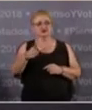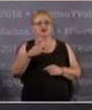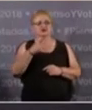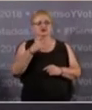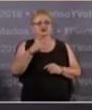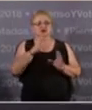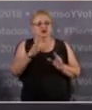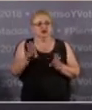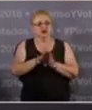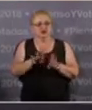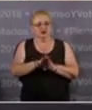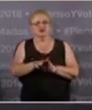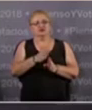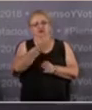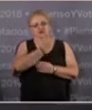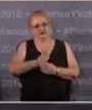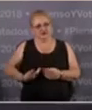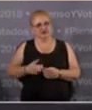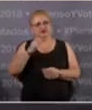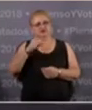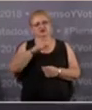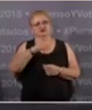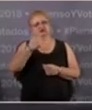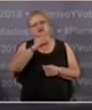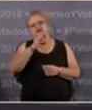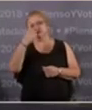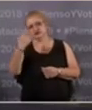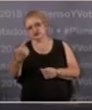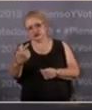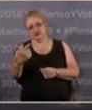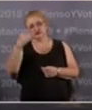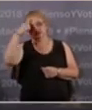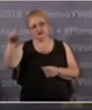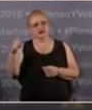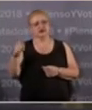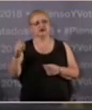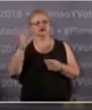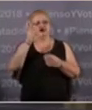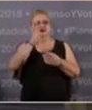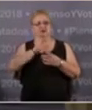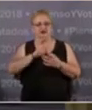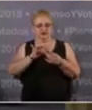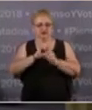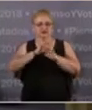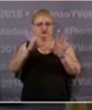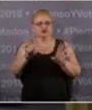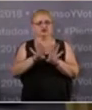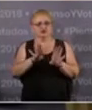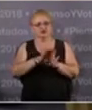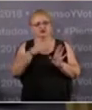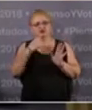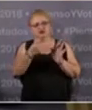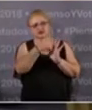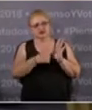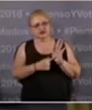llamado, junto con el candidato presidencial, la declaración 7 de 7, para exponer anticipadamente todo aquello que tiene que ver con atribuciones